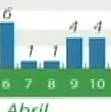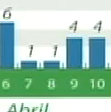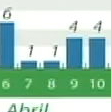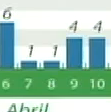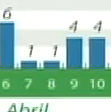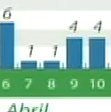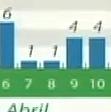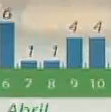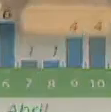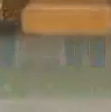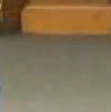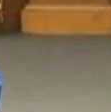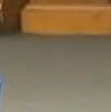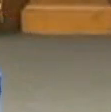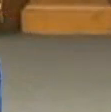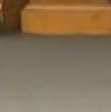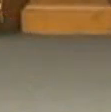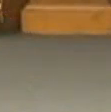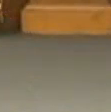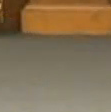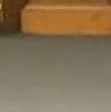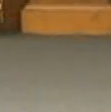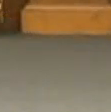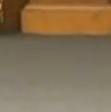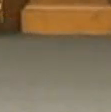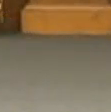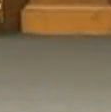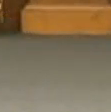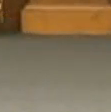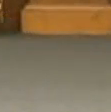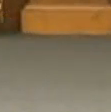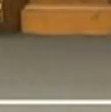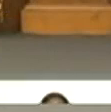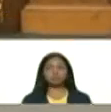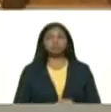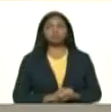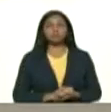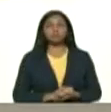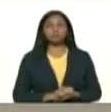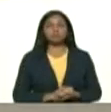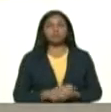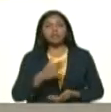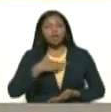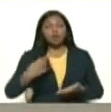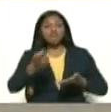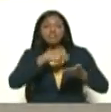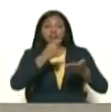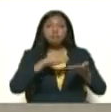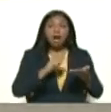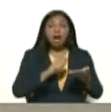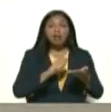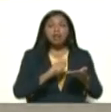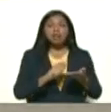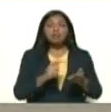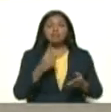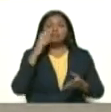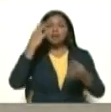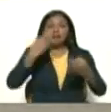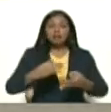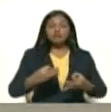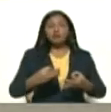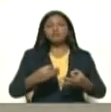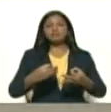oficialmente el decreto presidencial extendiendo el estado de alarma